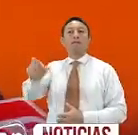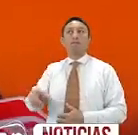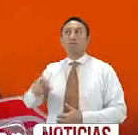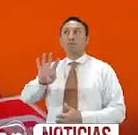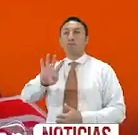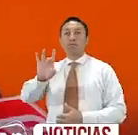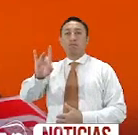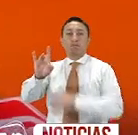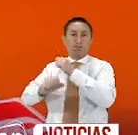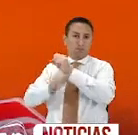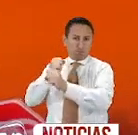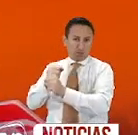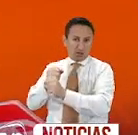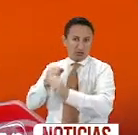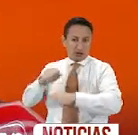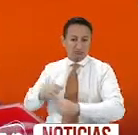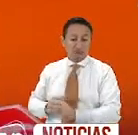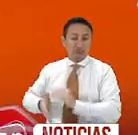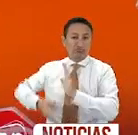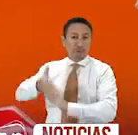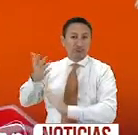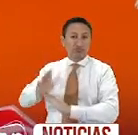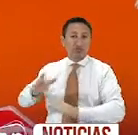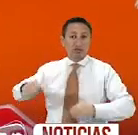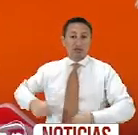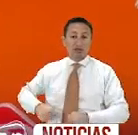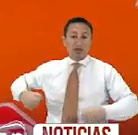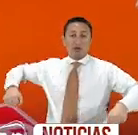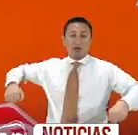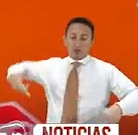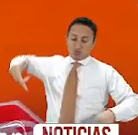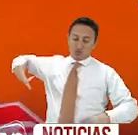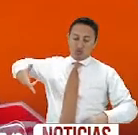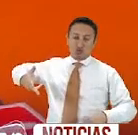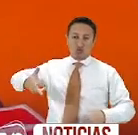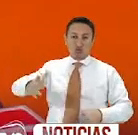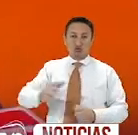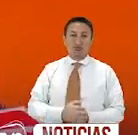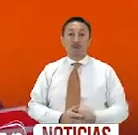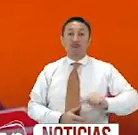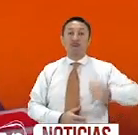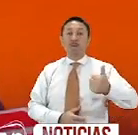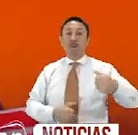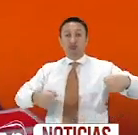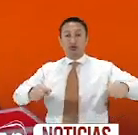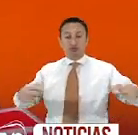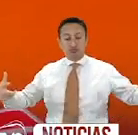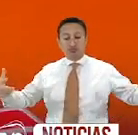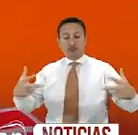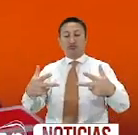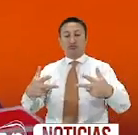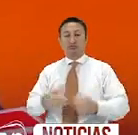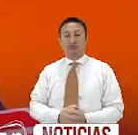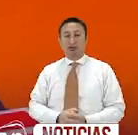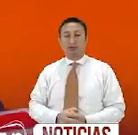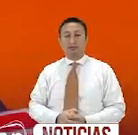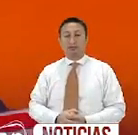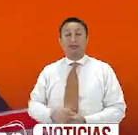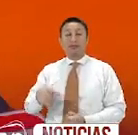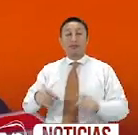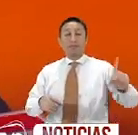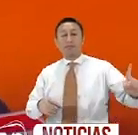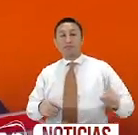48 años de edad que se estaba trasladando sobre la acera en su motocicleta y es interceptado por otra motocicleta, y producto de lo